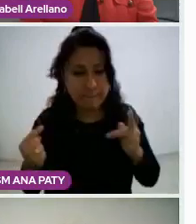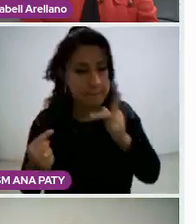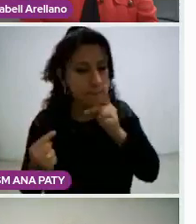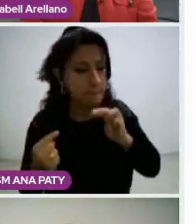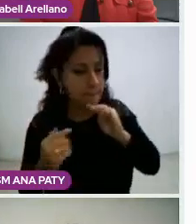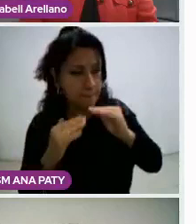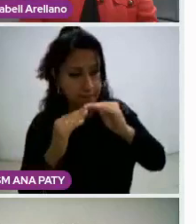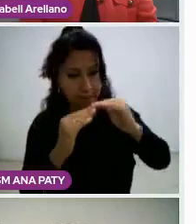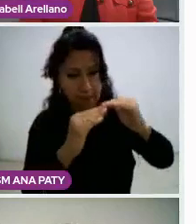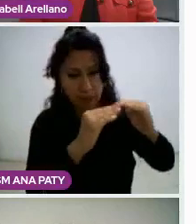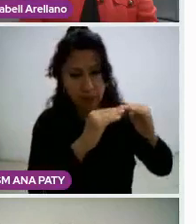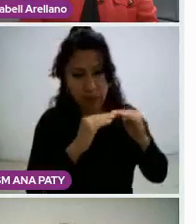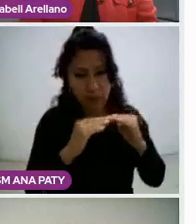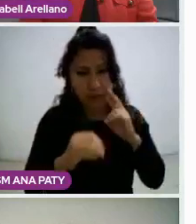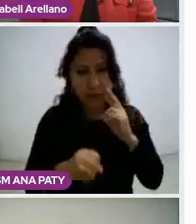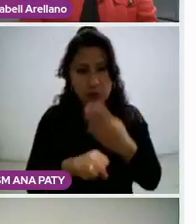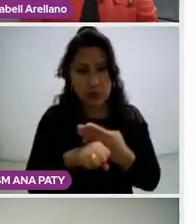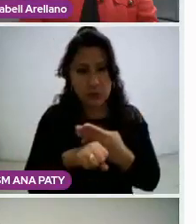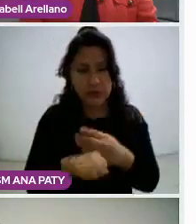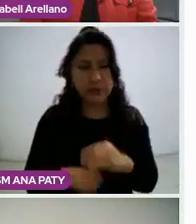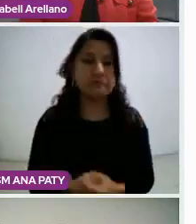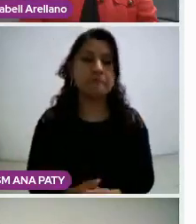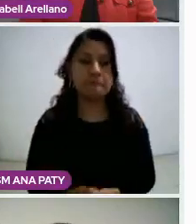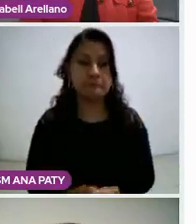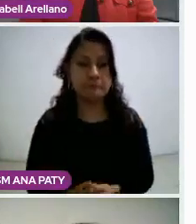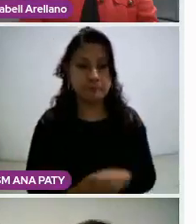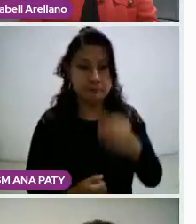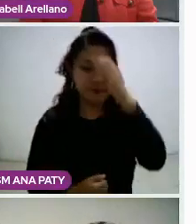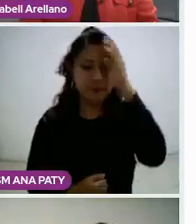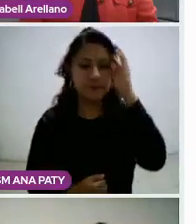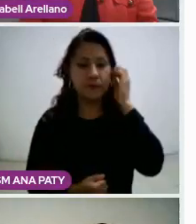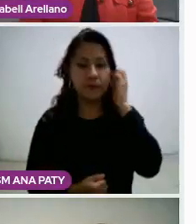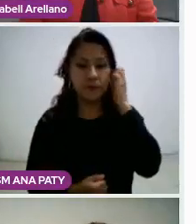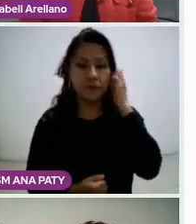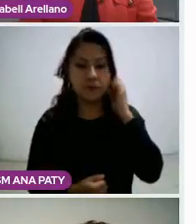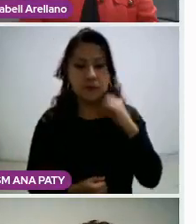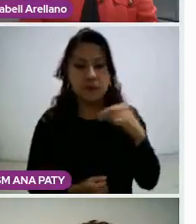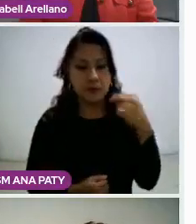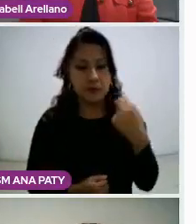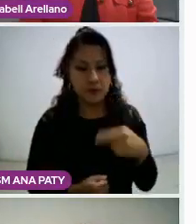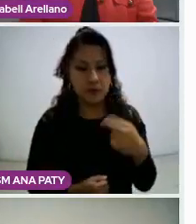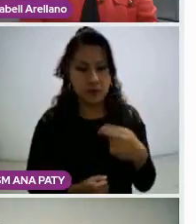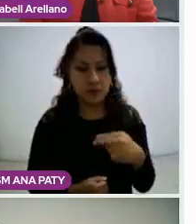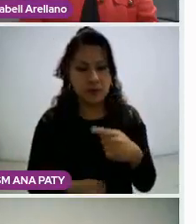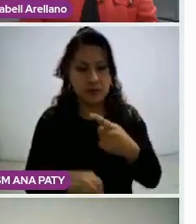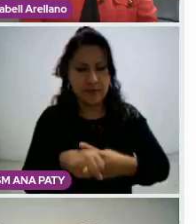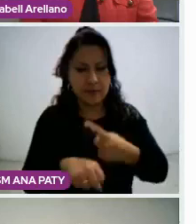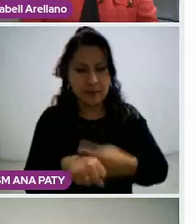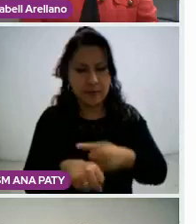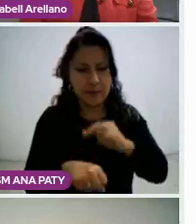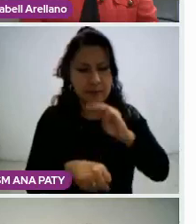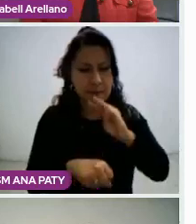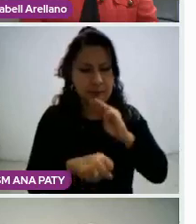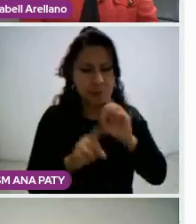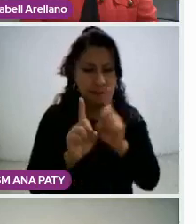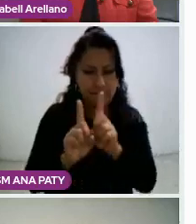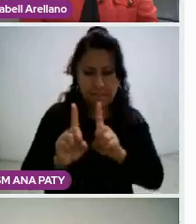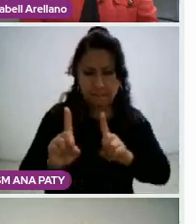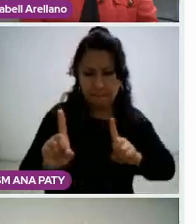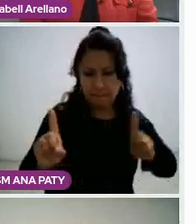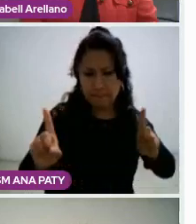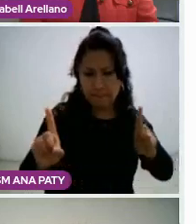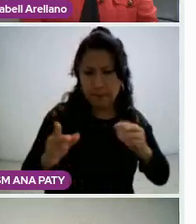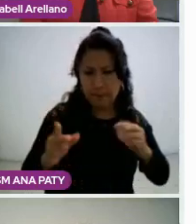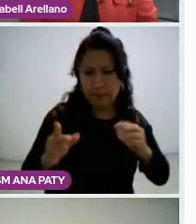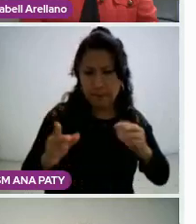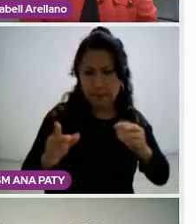Entonces, aquí se le conoce como esto del síndrome de la madre ausente, pues desgraciadamente porque a lo largo de muchos años, pues cuánto